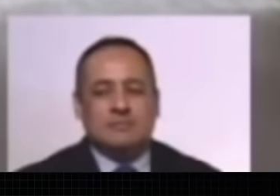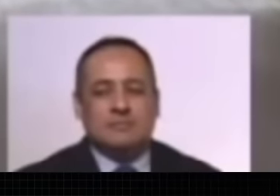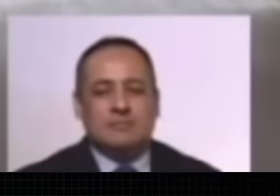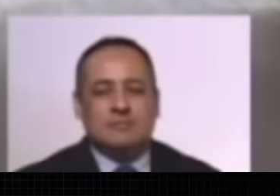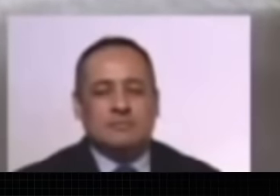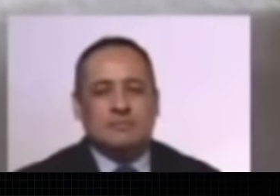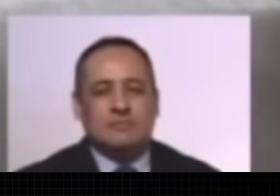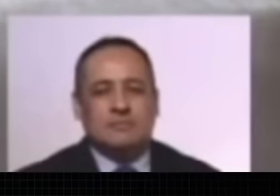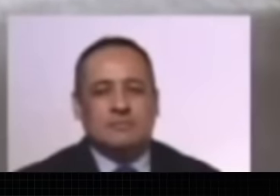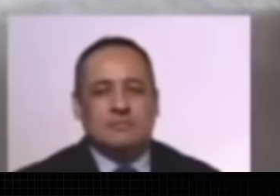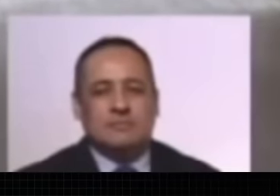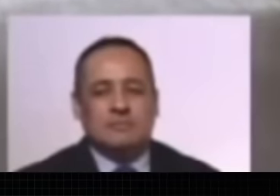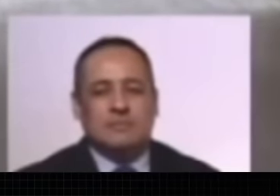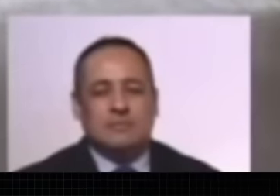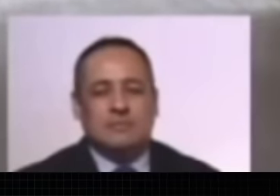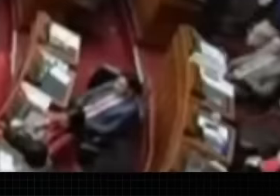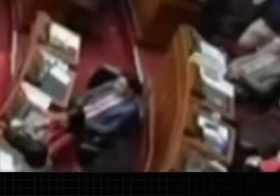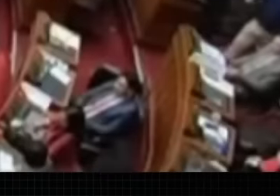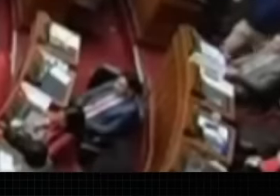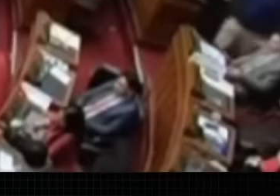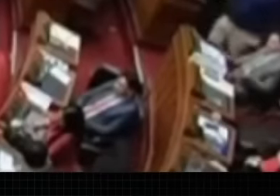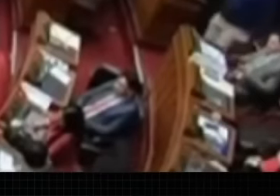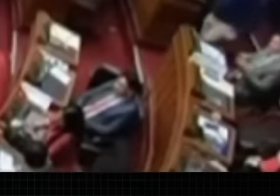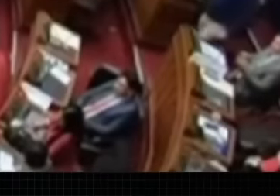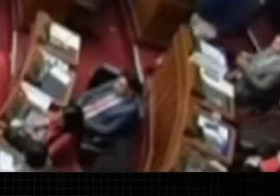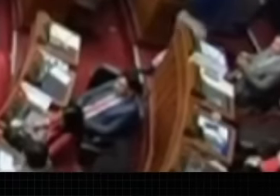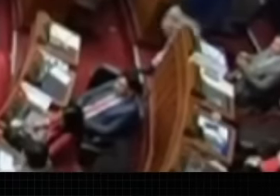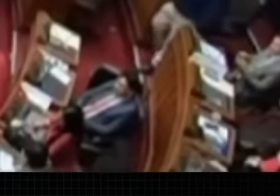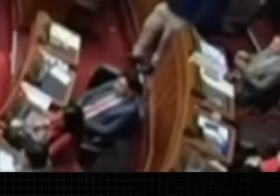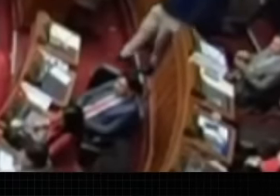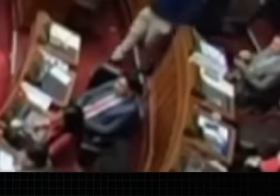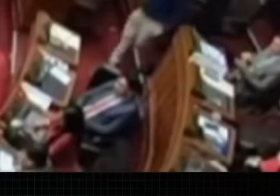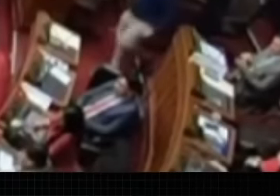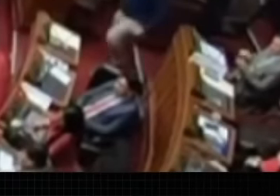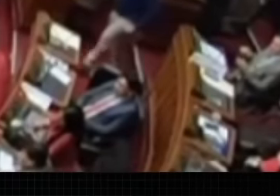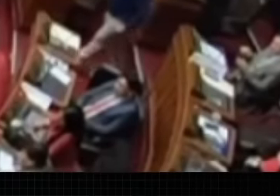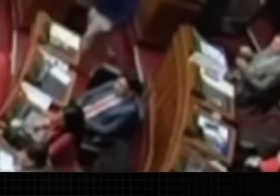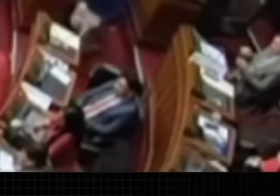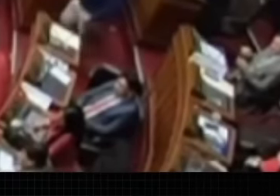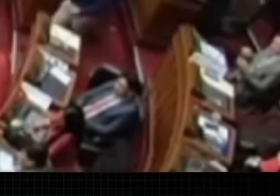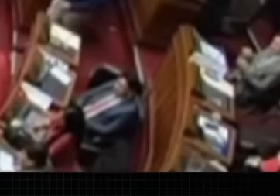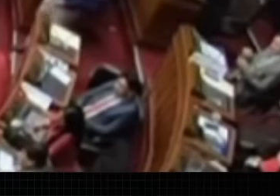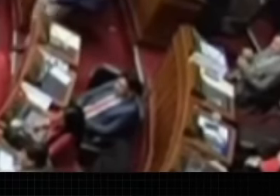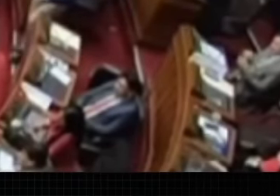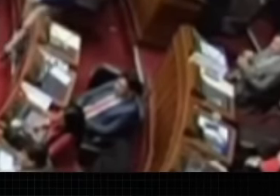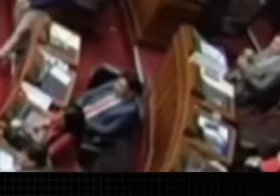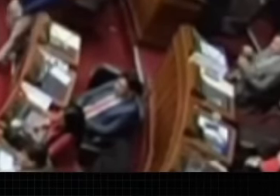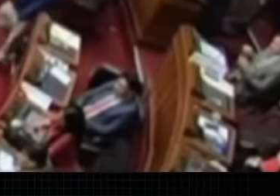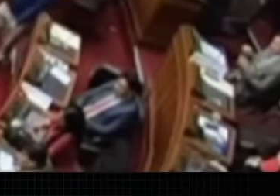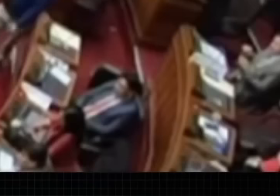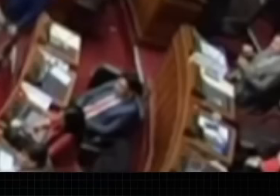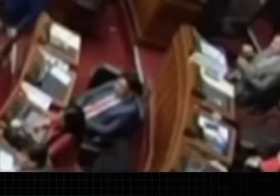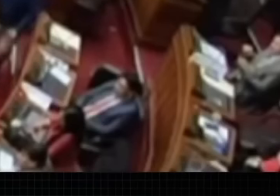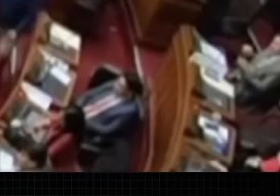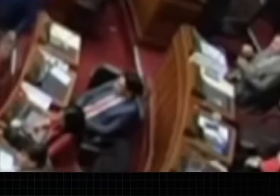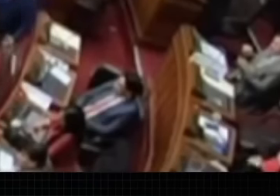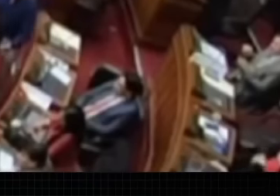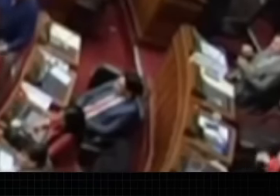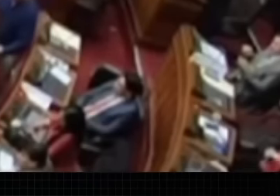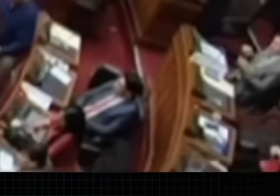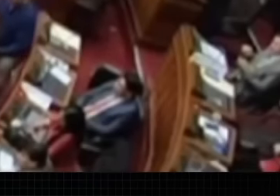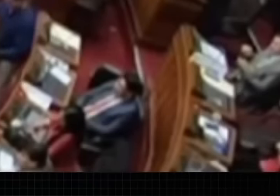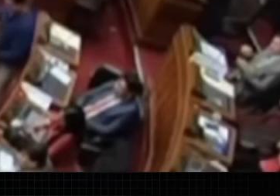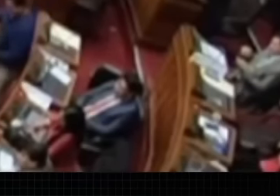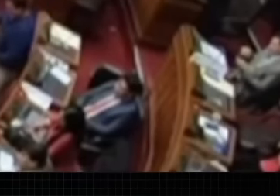Sí, tiene todavía. Continúe con Rita Chirino, tiene un minuto más. Gracias, presidente. Y nosotros